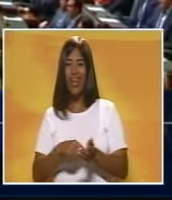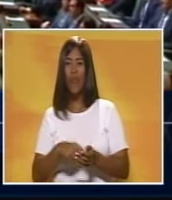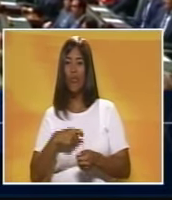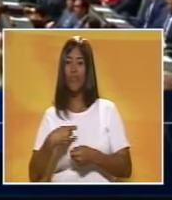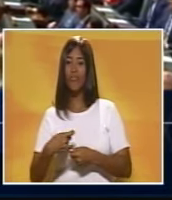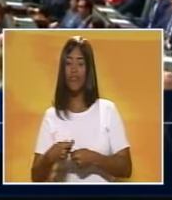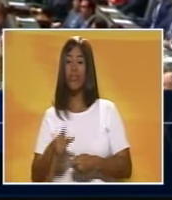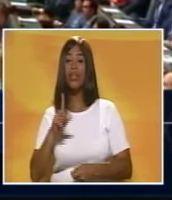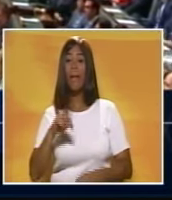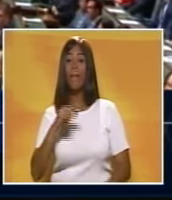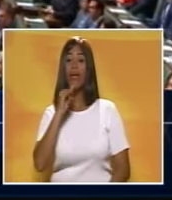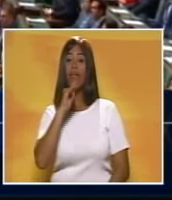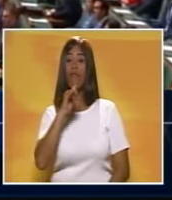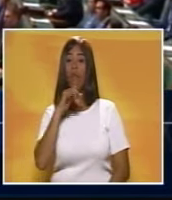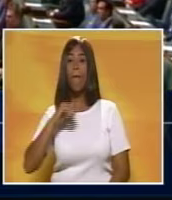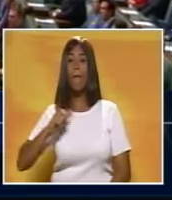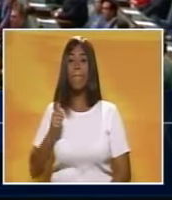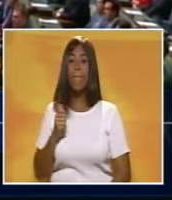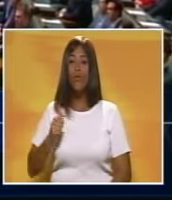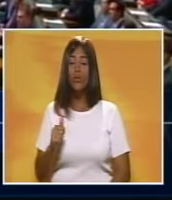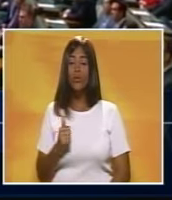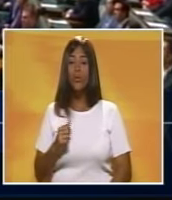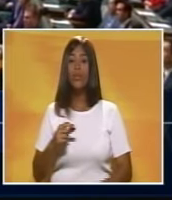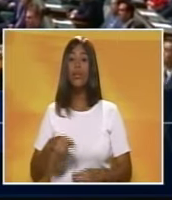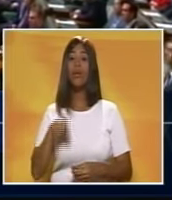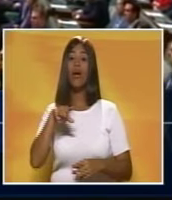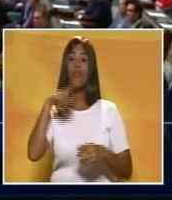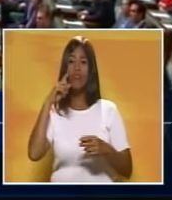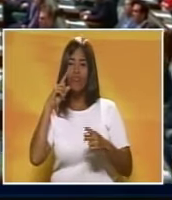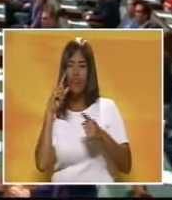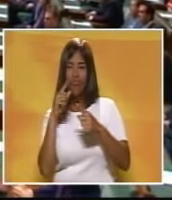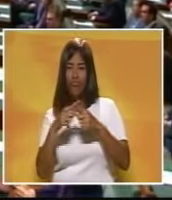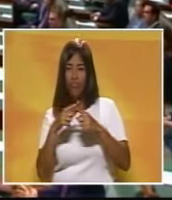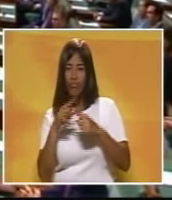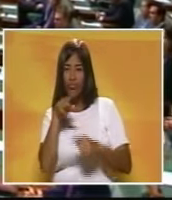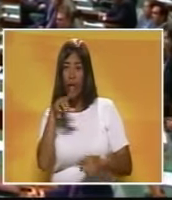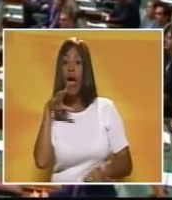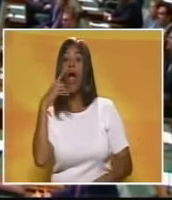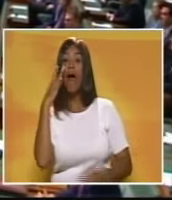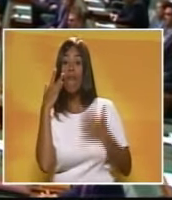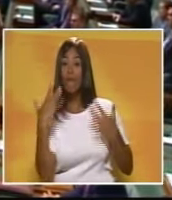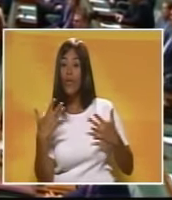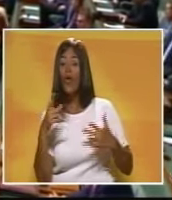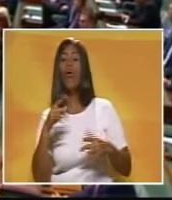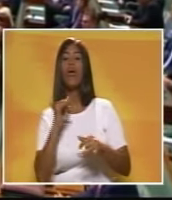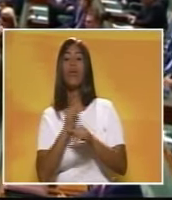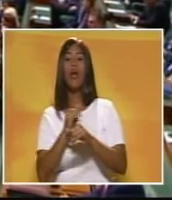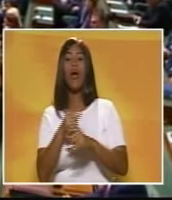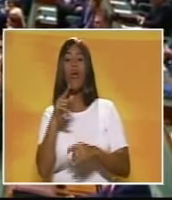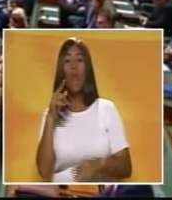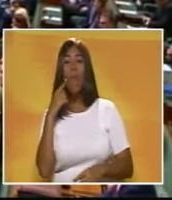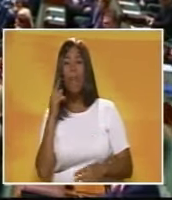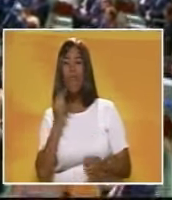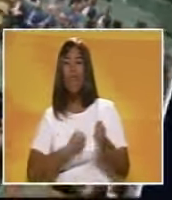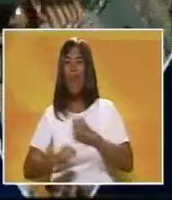a informar a la policía tan pronto como se detecte la transmisión en directo de una conducta violenta.